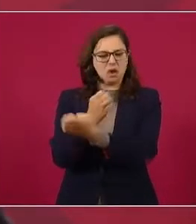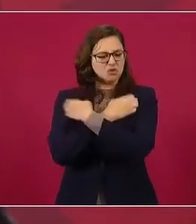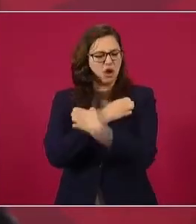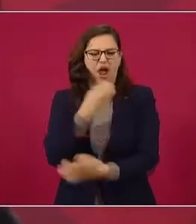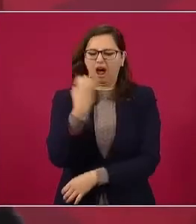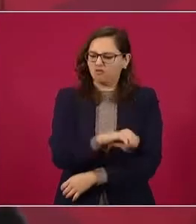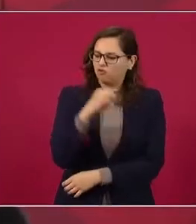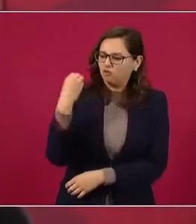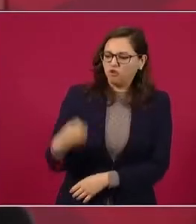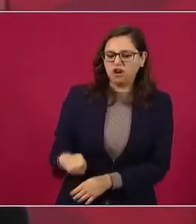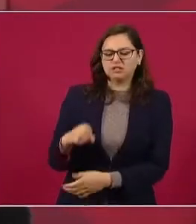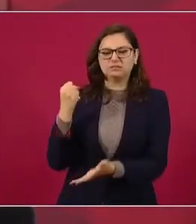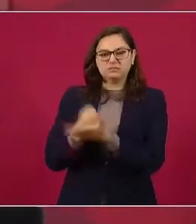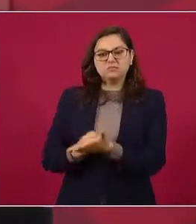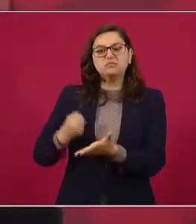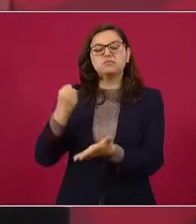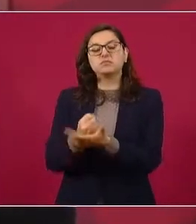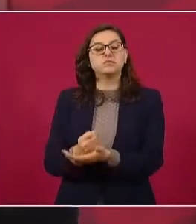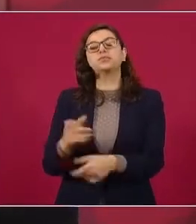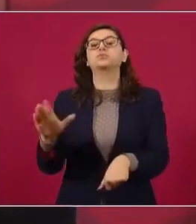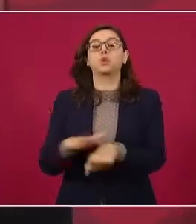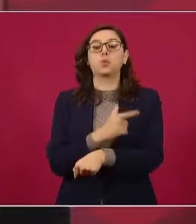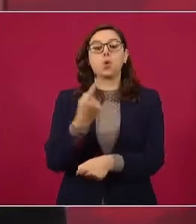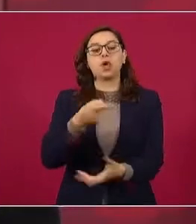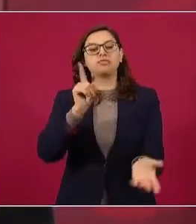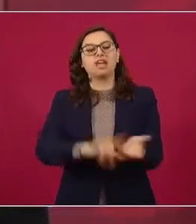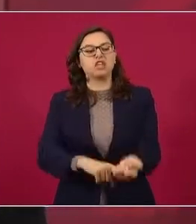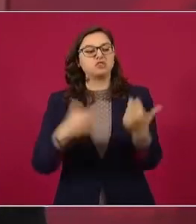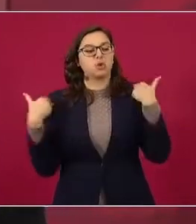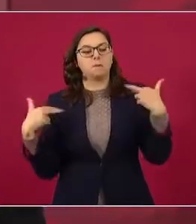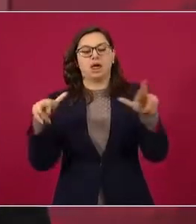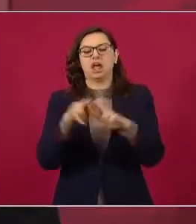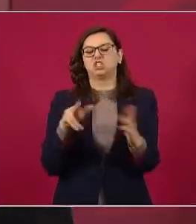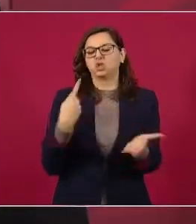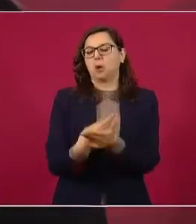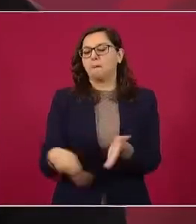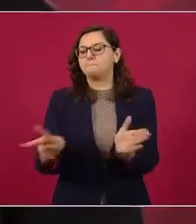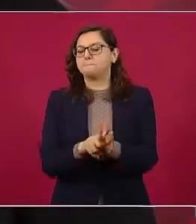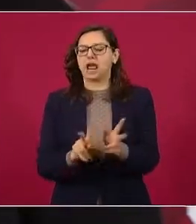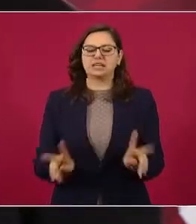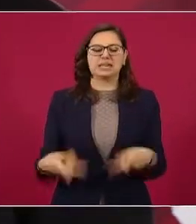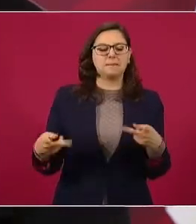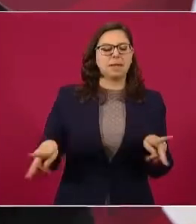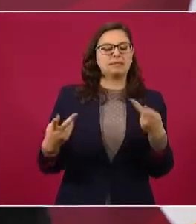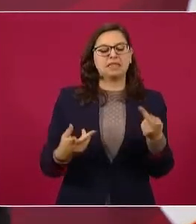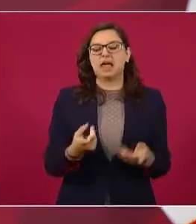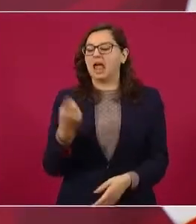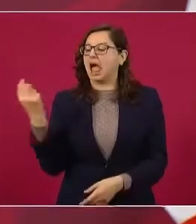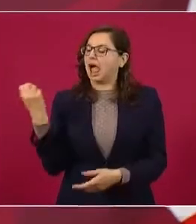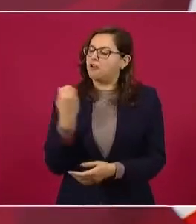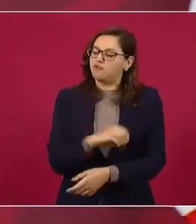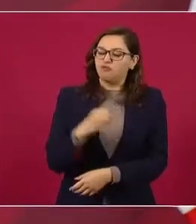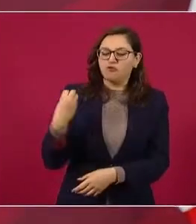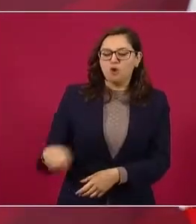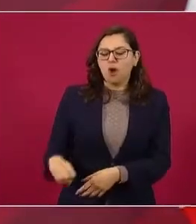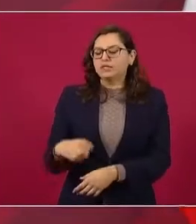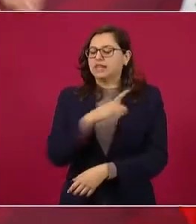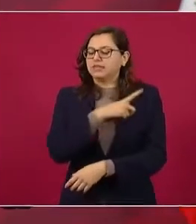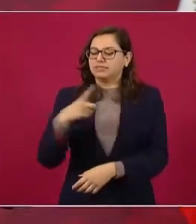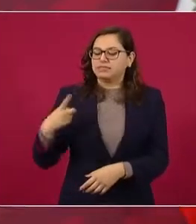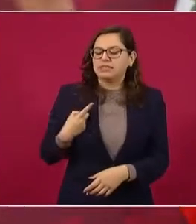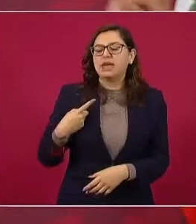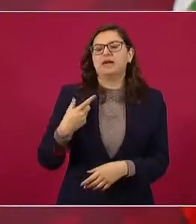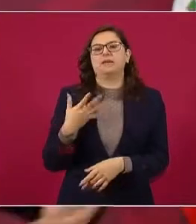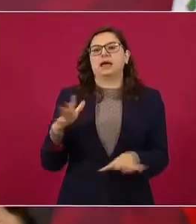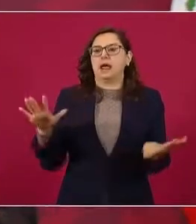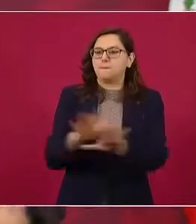porque se vendían plazas y que si no se llevaba a cabo la reforma se iba a seguir